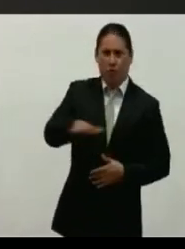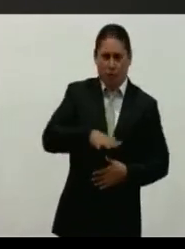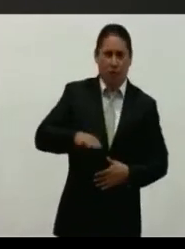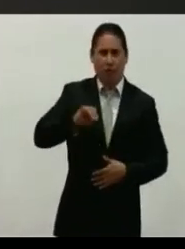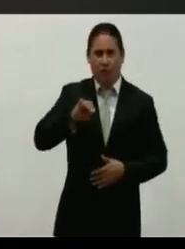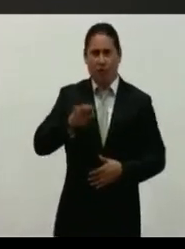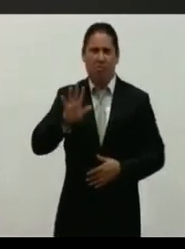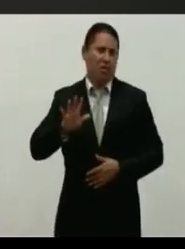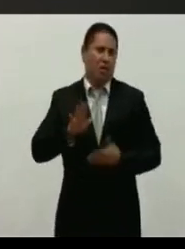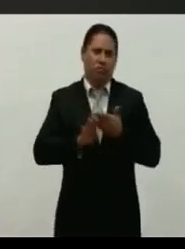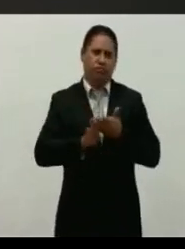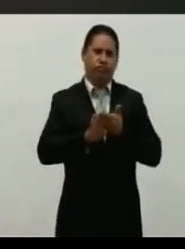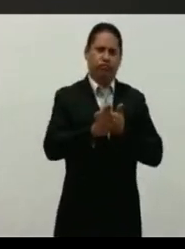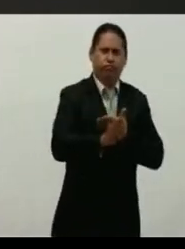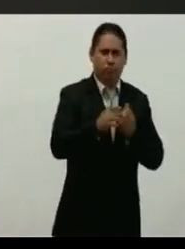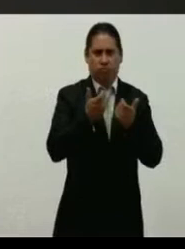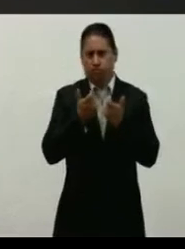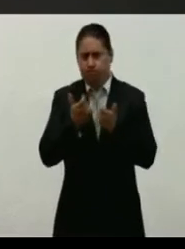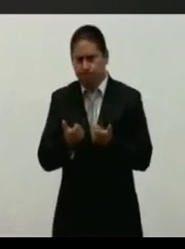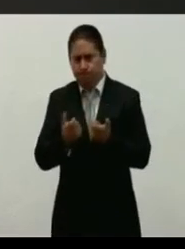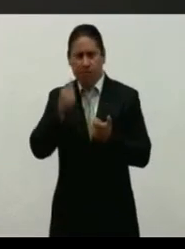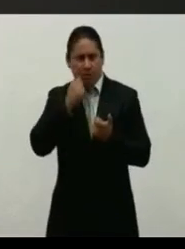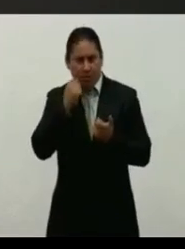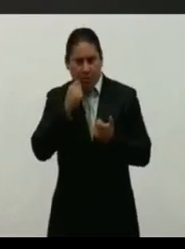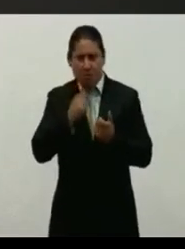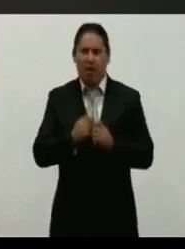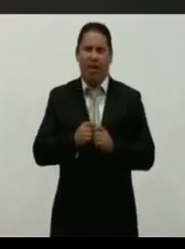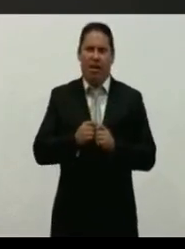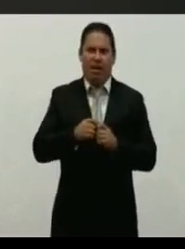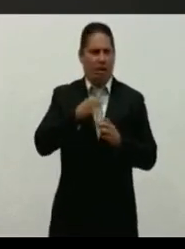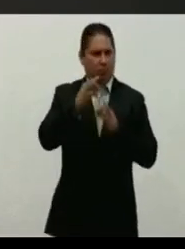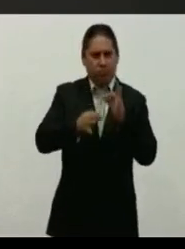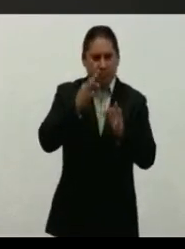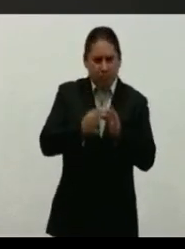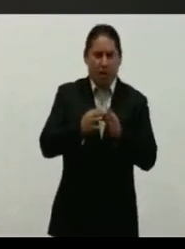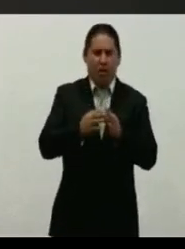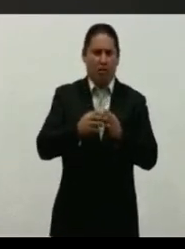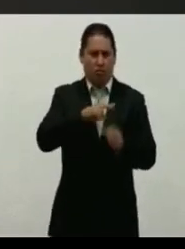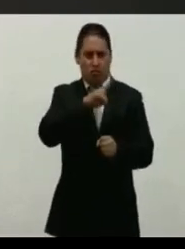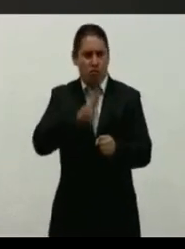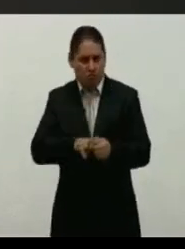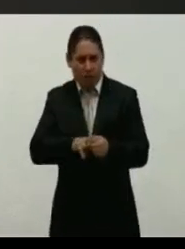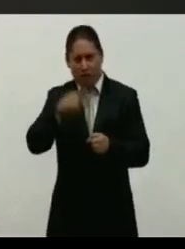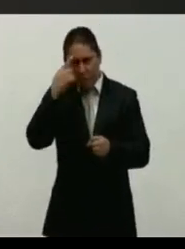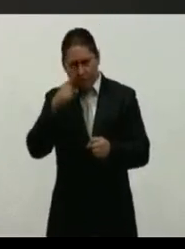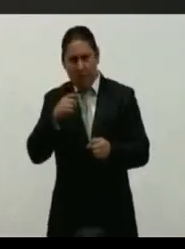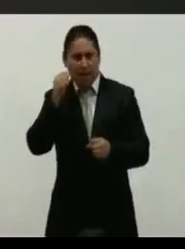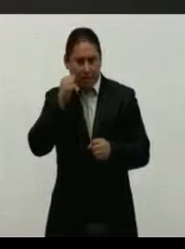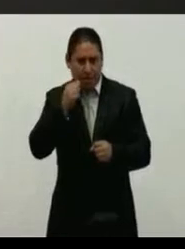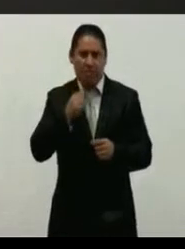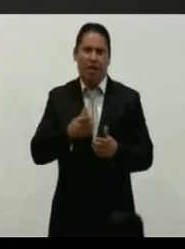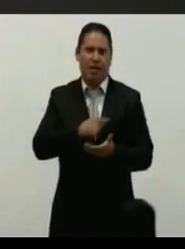pugnado porque los recursos públicos sean optimizados, por lo que ha legislado para garantizarlos.